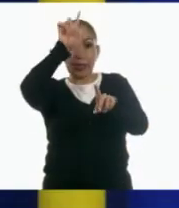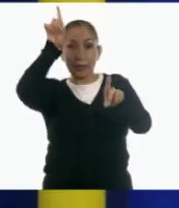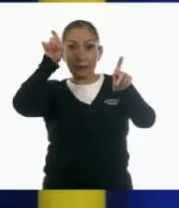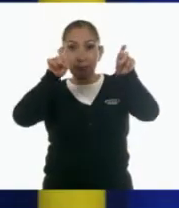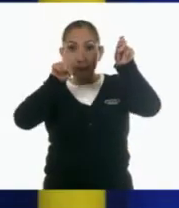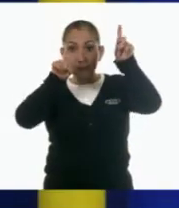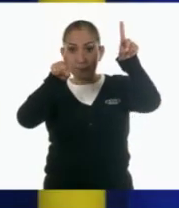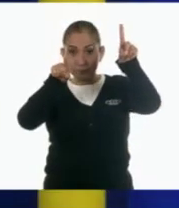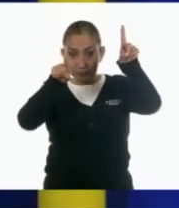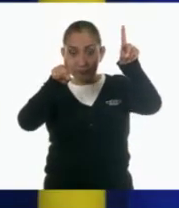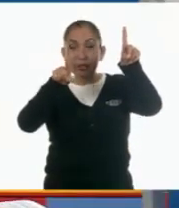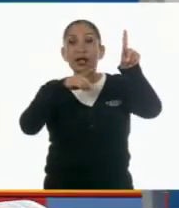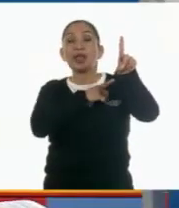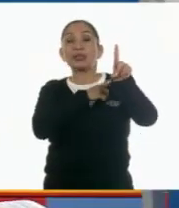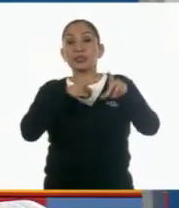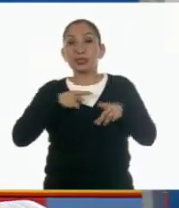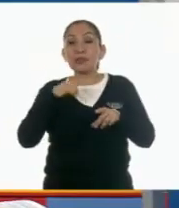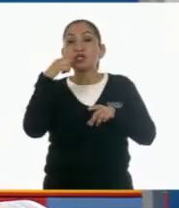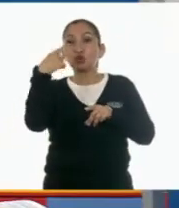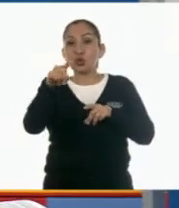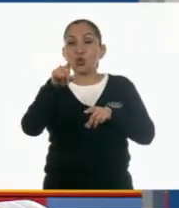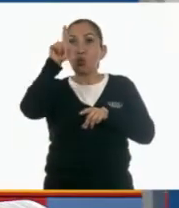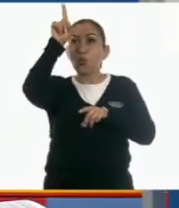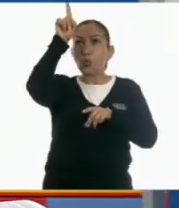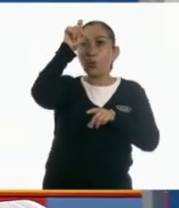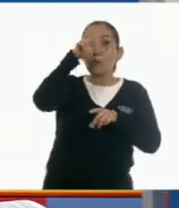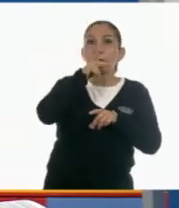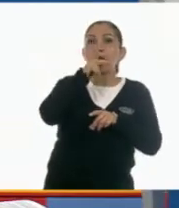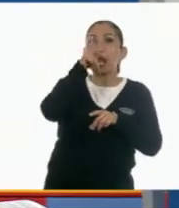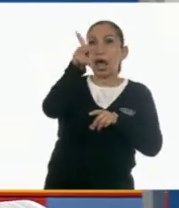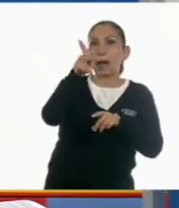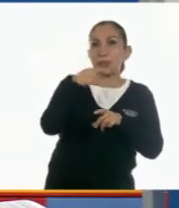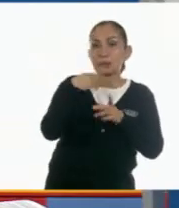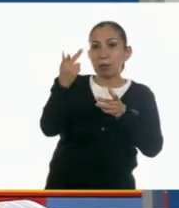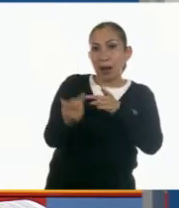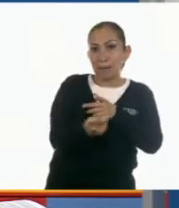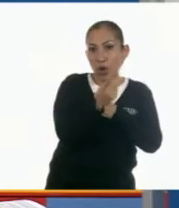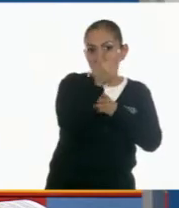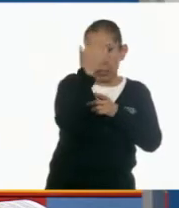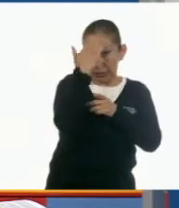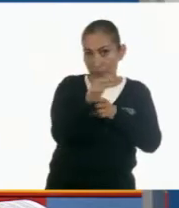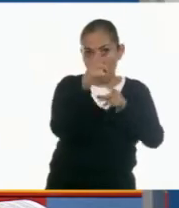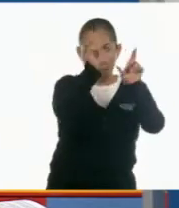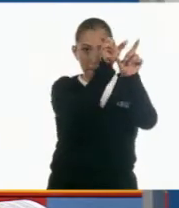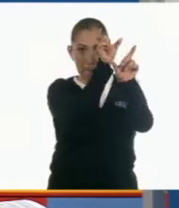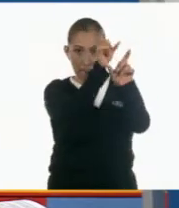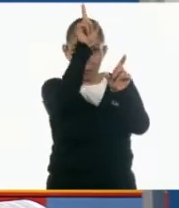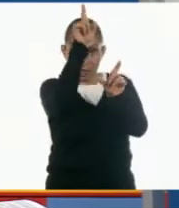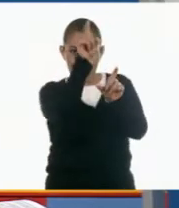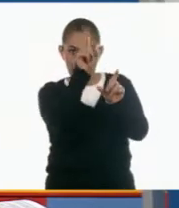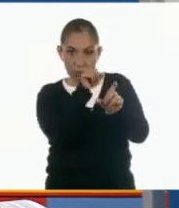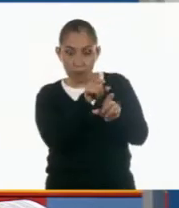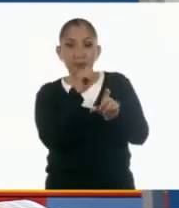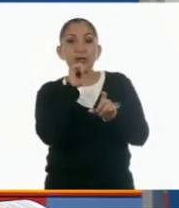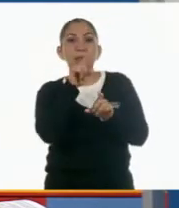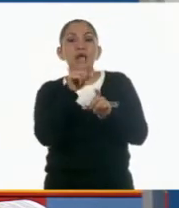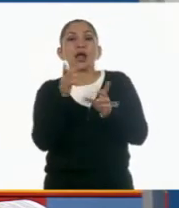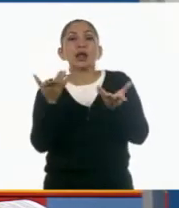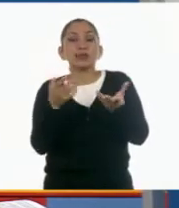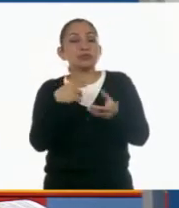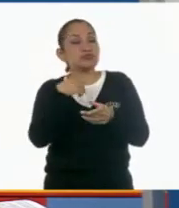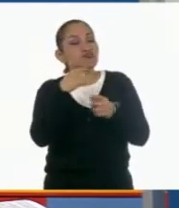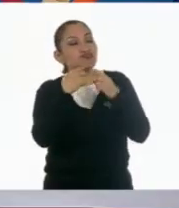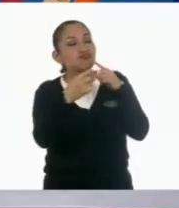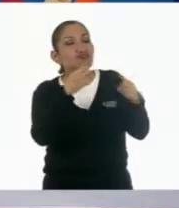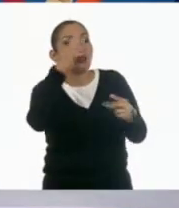interrogación, deben de ir con su respectivo acento las palabras que nos sirven para preguntar. Y sobre todo pactar en qué momento,